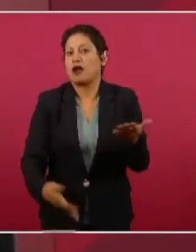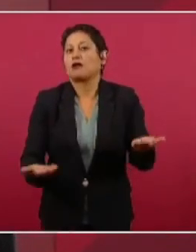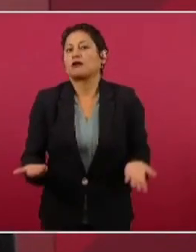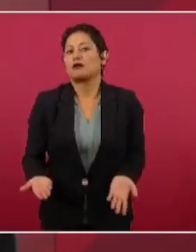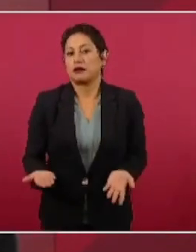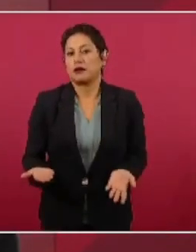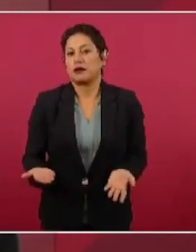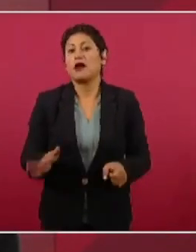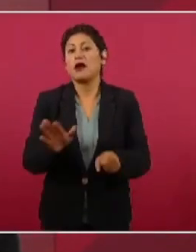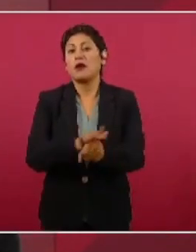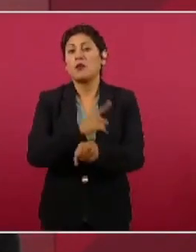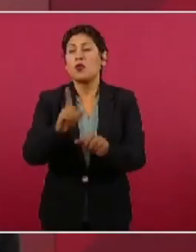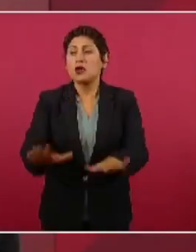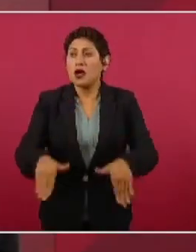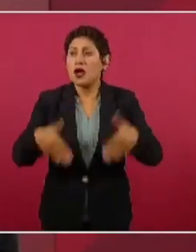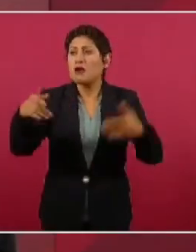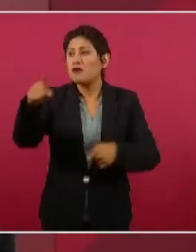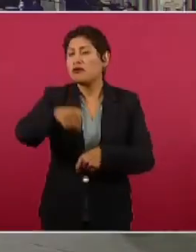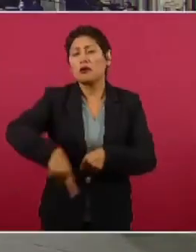en contra,